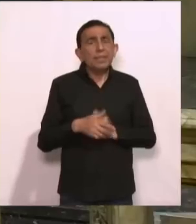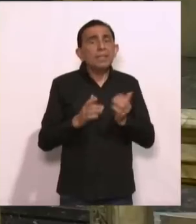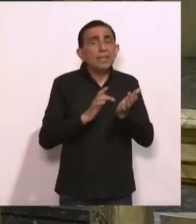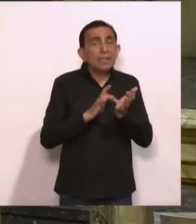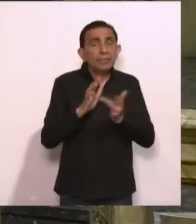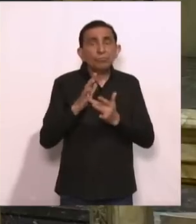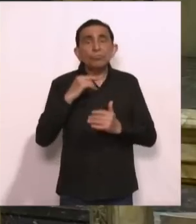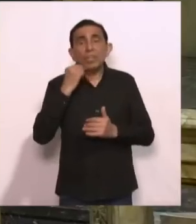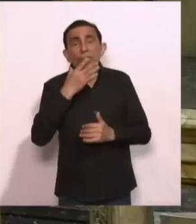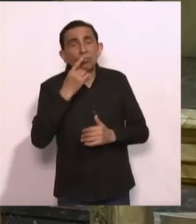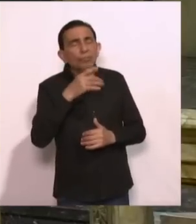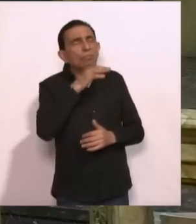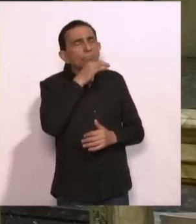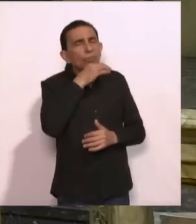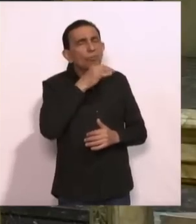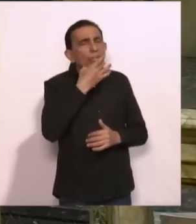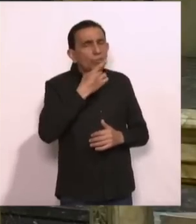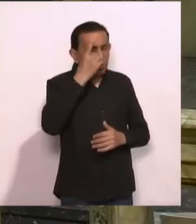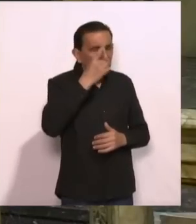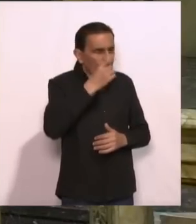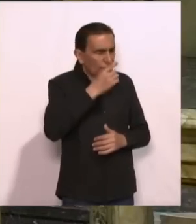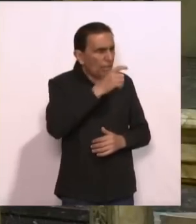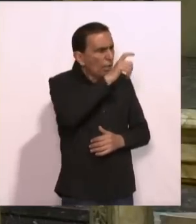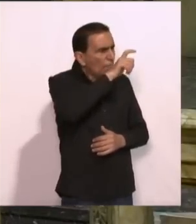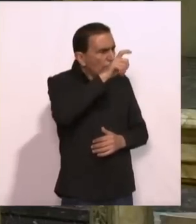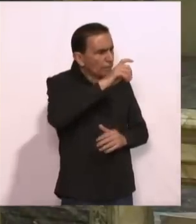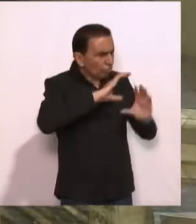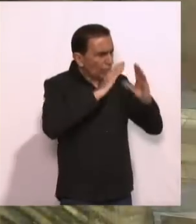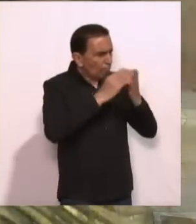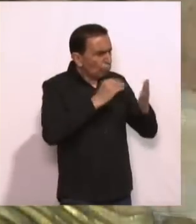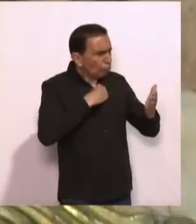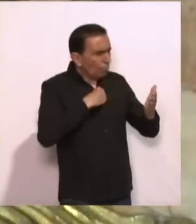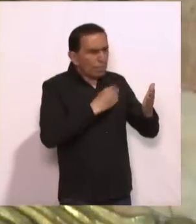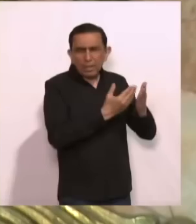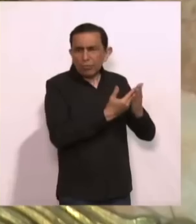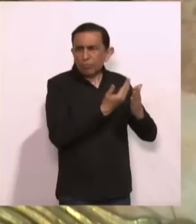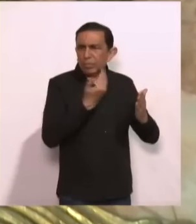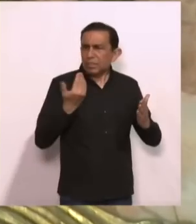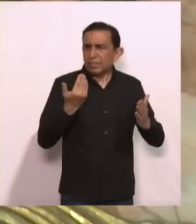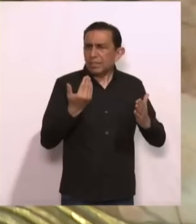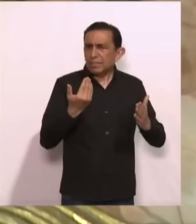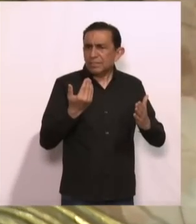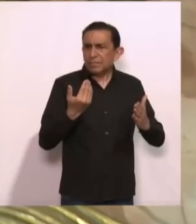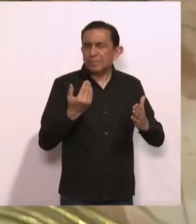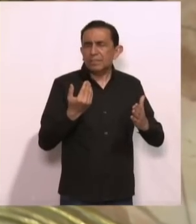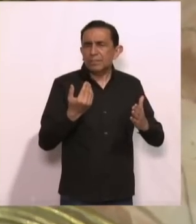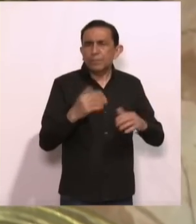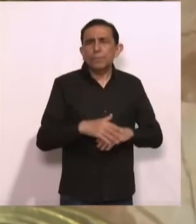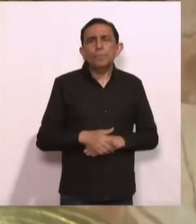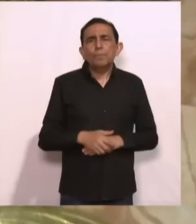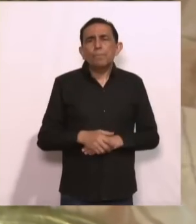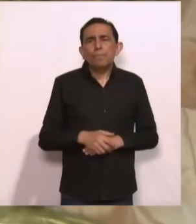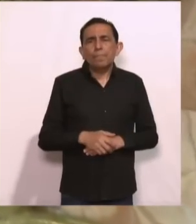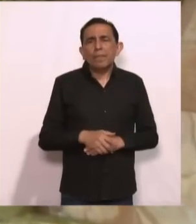Cordero de Dios, que quitas el pecado del mundo,